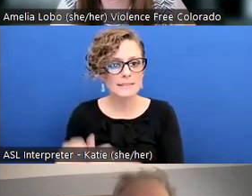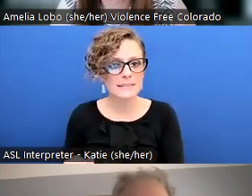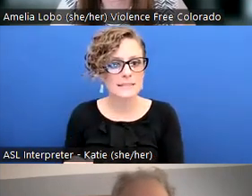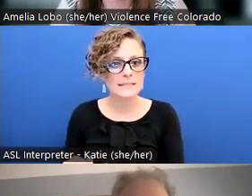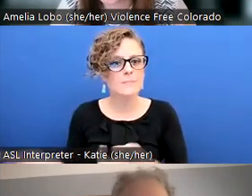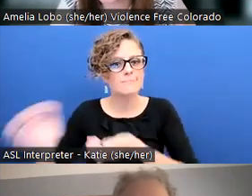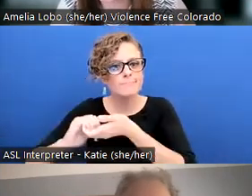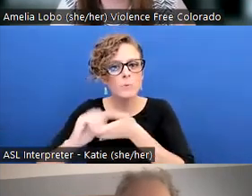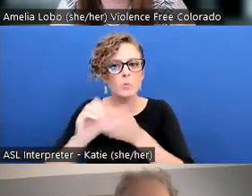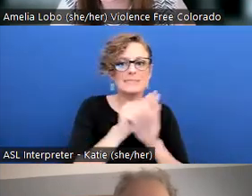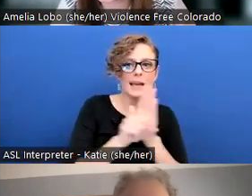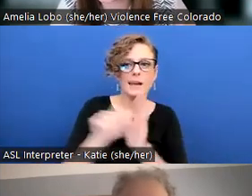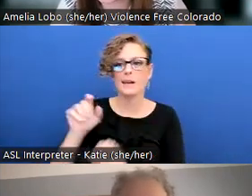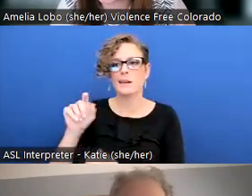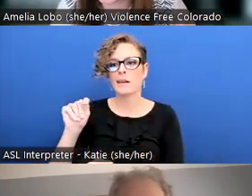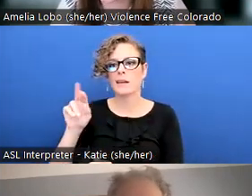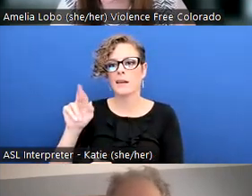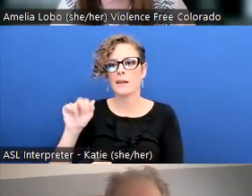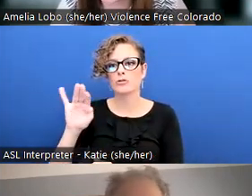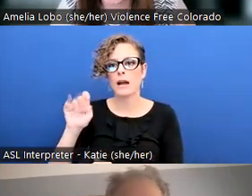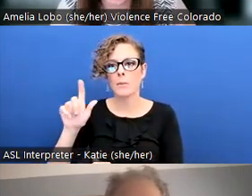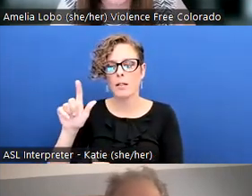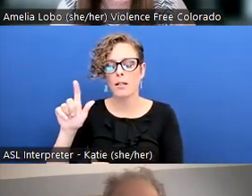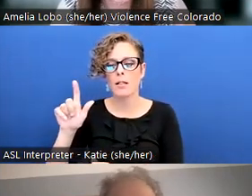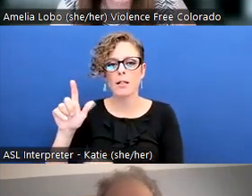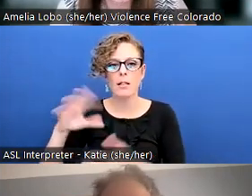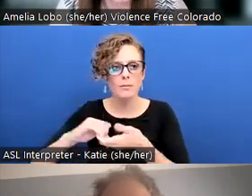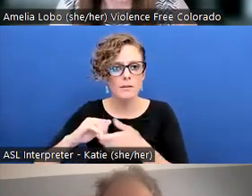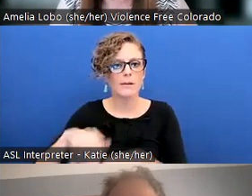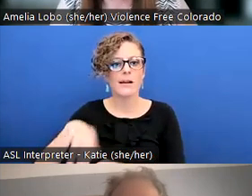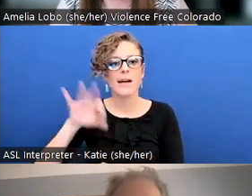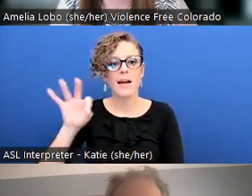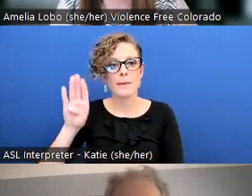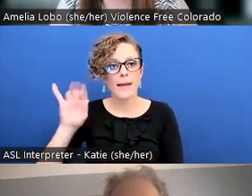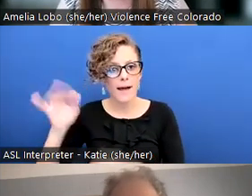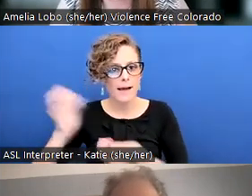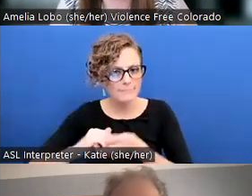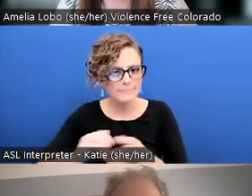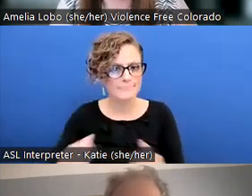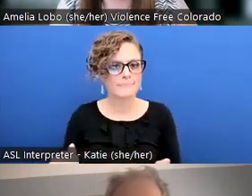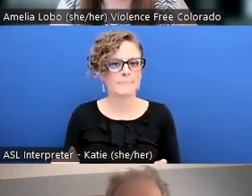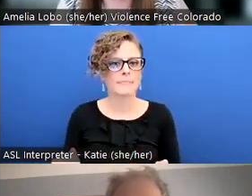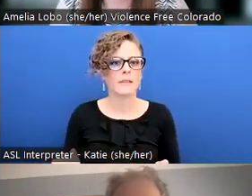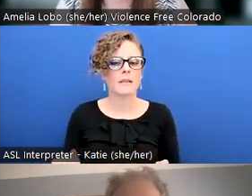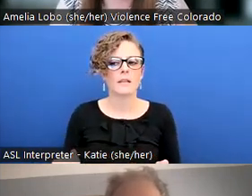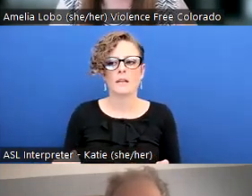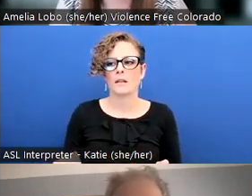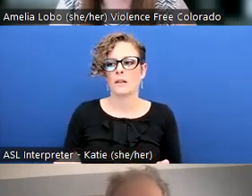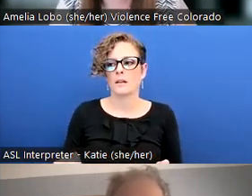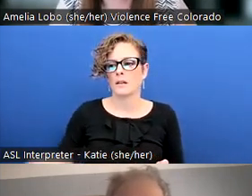mayor coordinación entre diferentes agencias tribales del FBI, policía local.